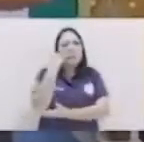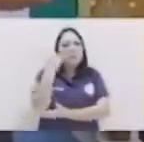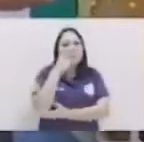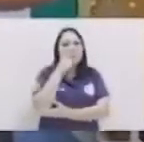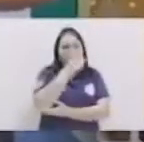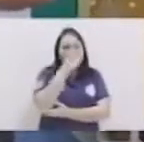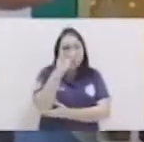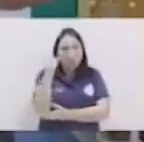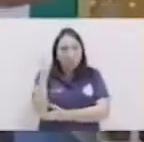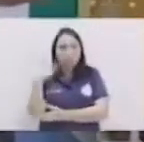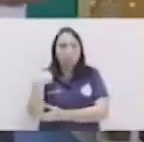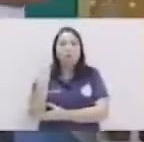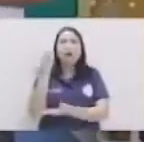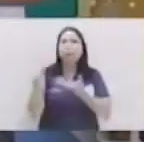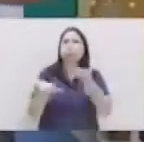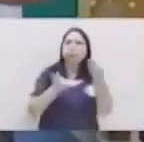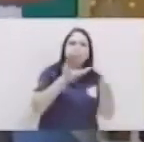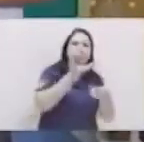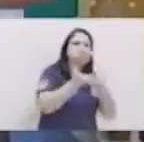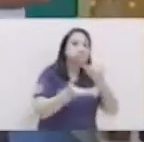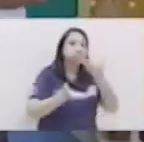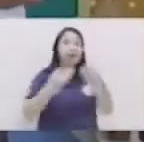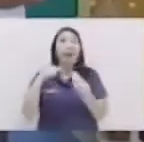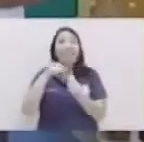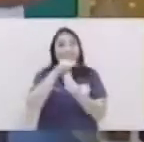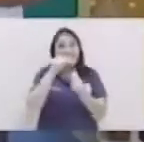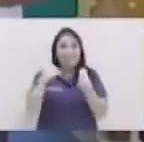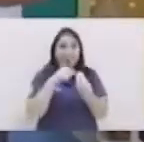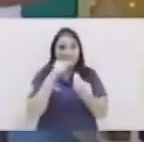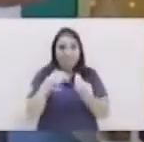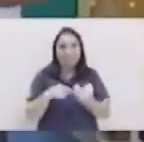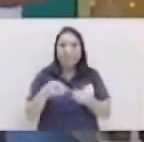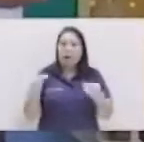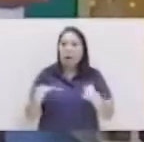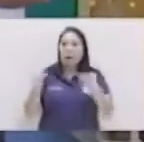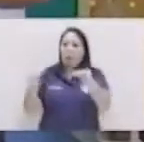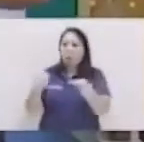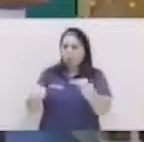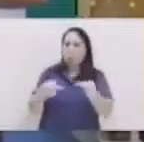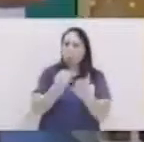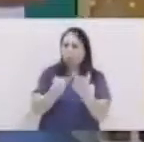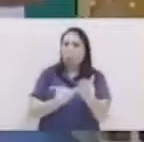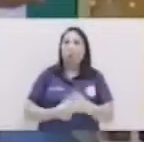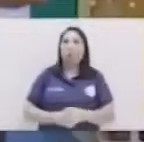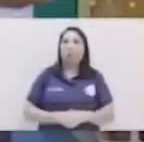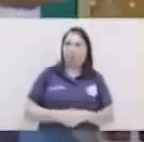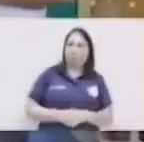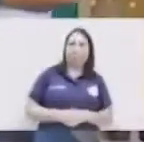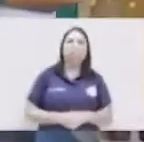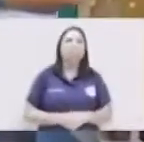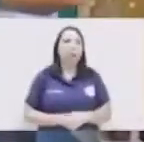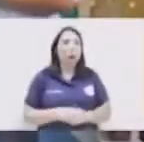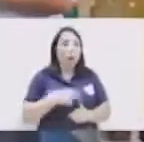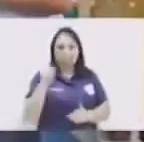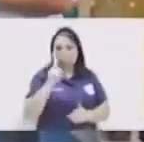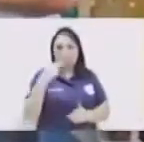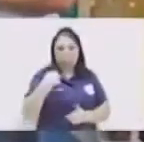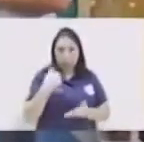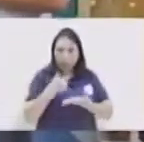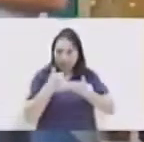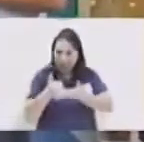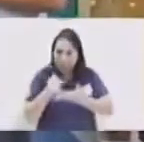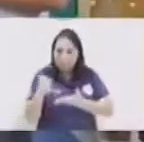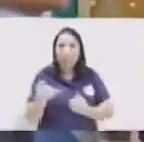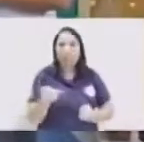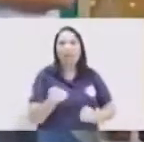podamos convivir en familia. Claro. No precisamente le voy a dar una hoja a un niño y que se siente ahí, puede apoyar mamá, puede apoyar papá,